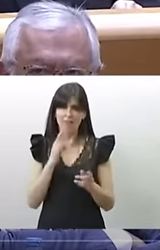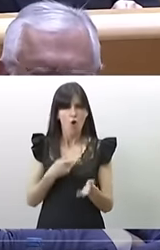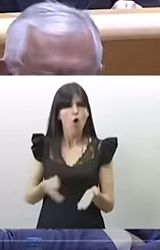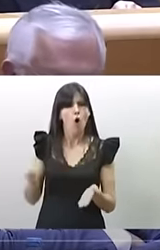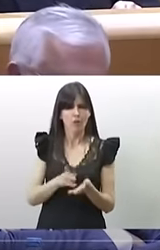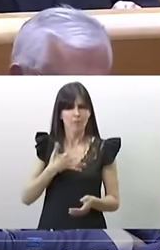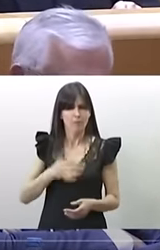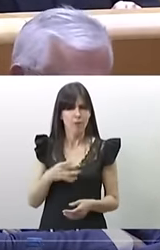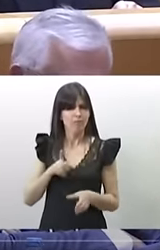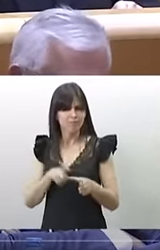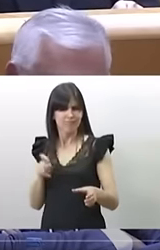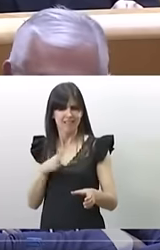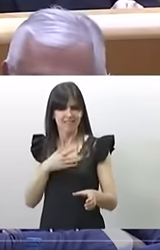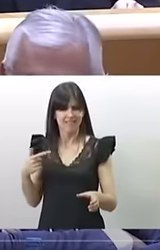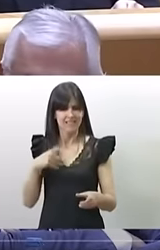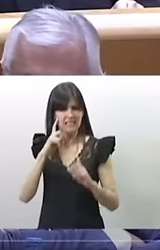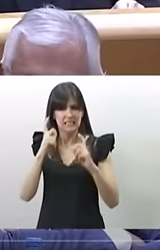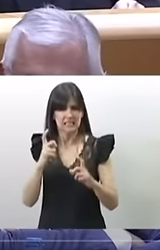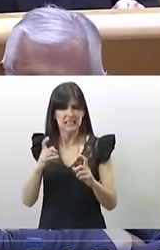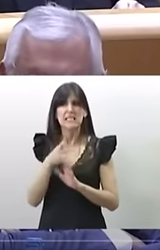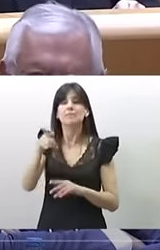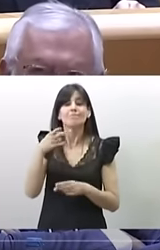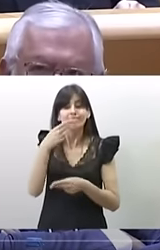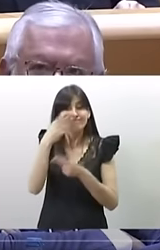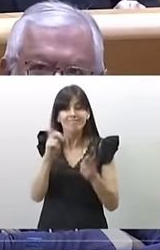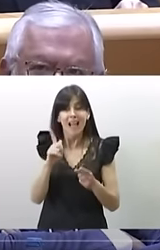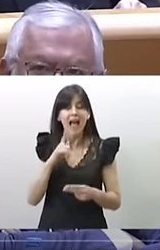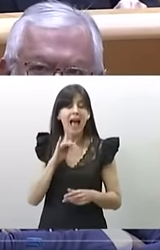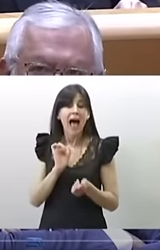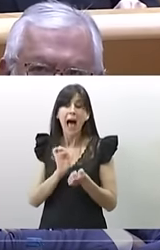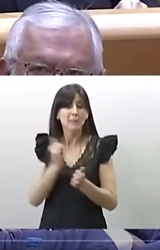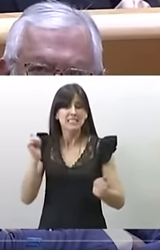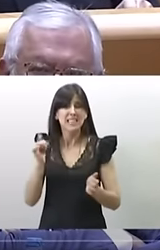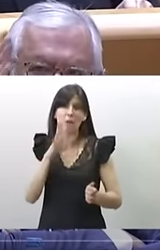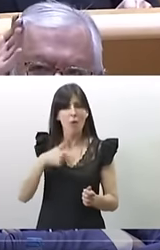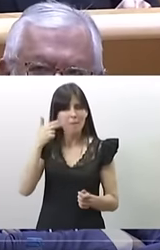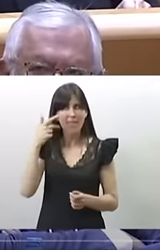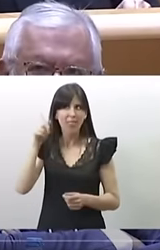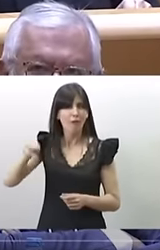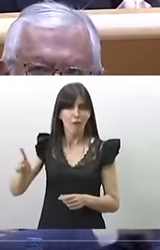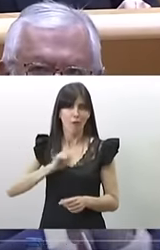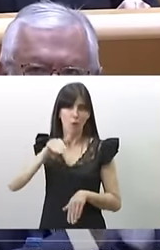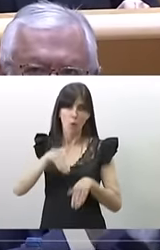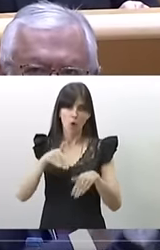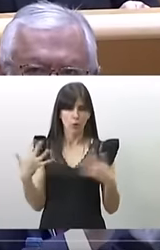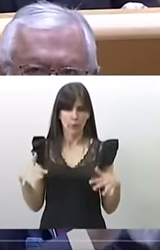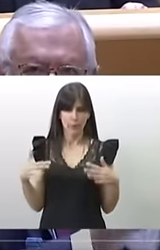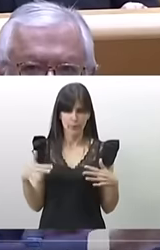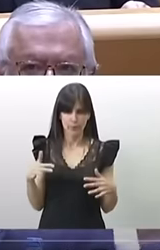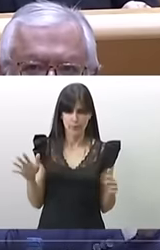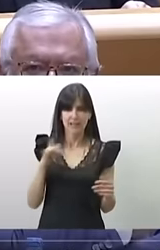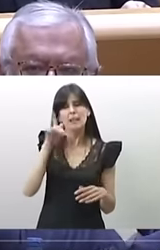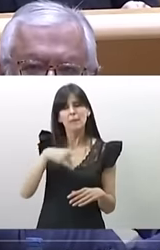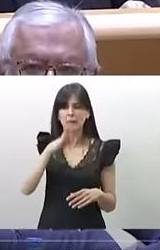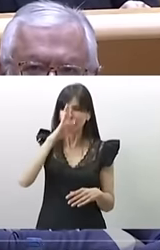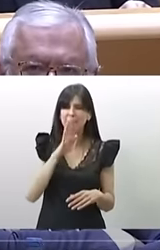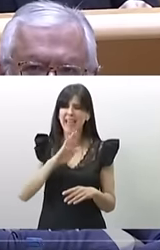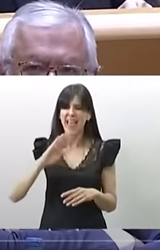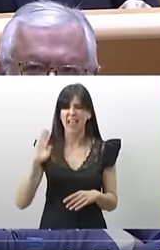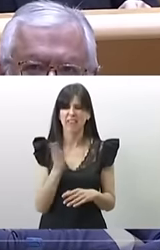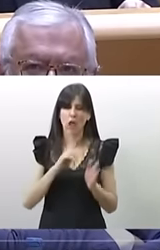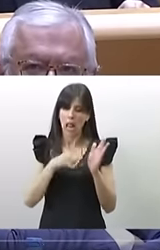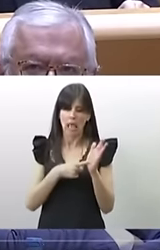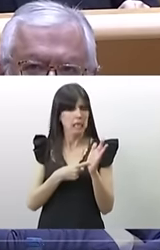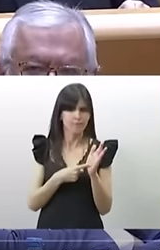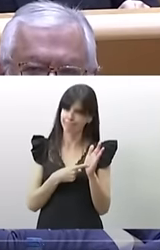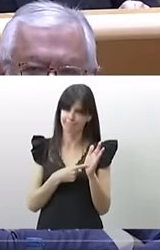hacer. Y sí, señora Alegría, ustedes no publican la amnistía por miedo a las urnas. Ahora, también quieren ocultar los efectos de esta obscena ley.